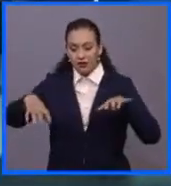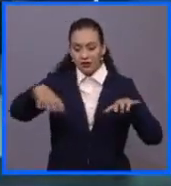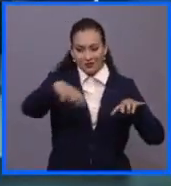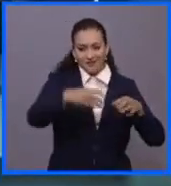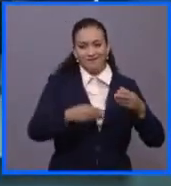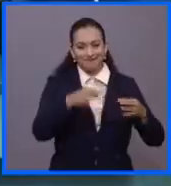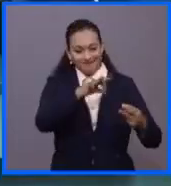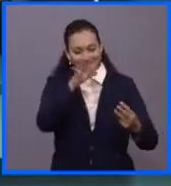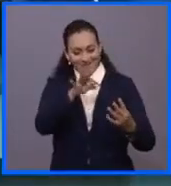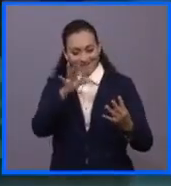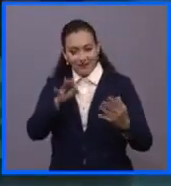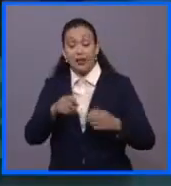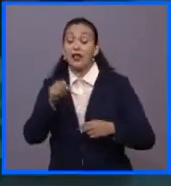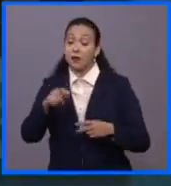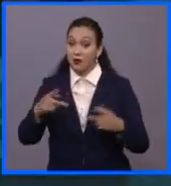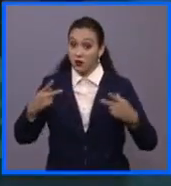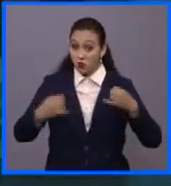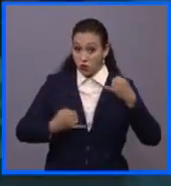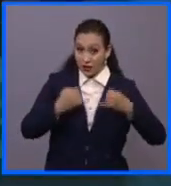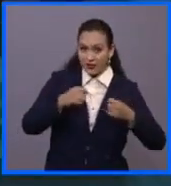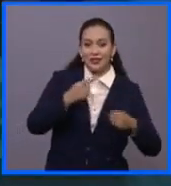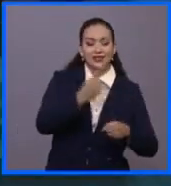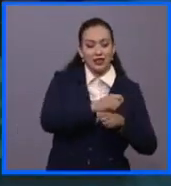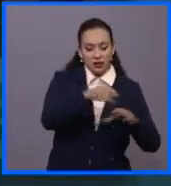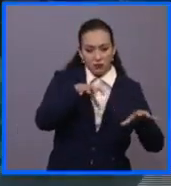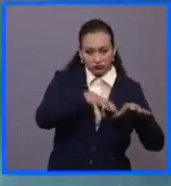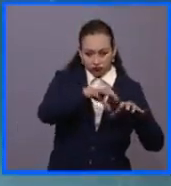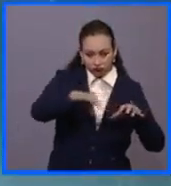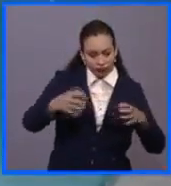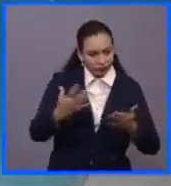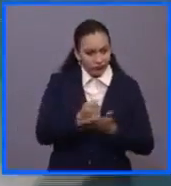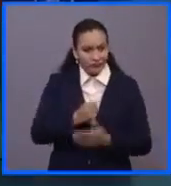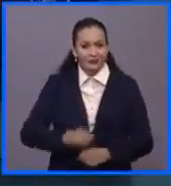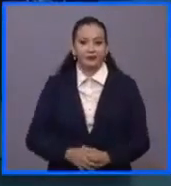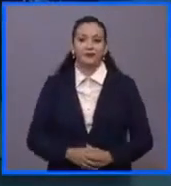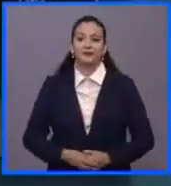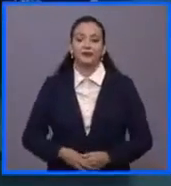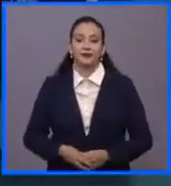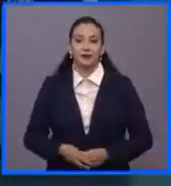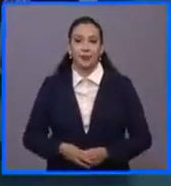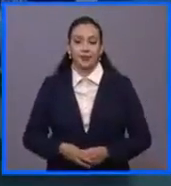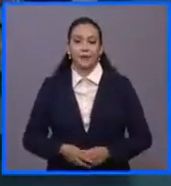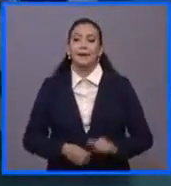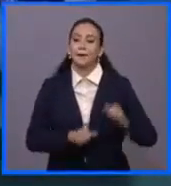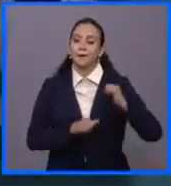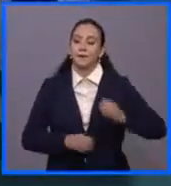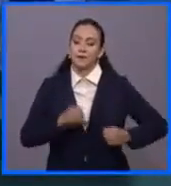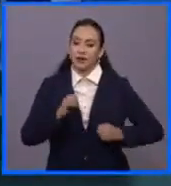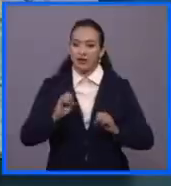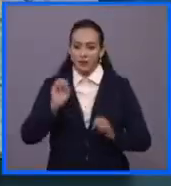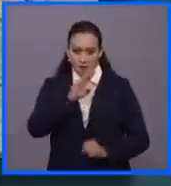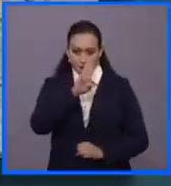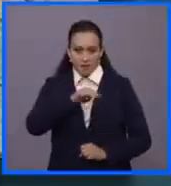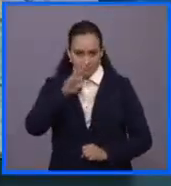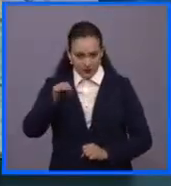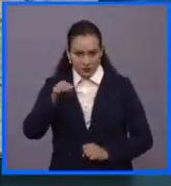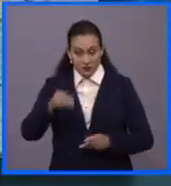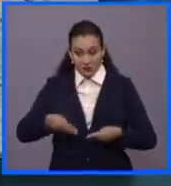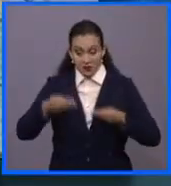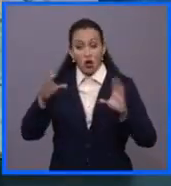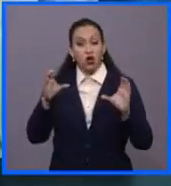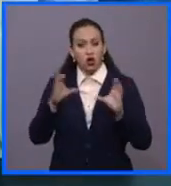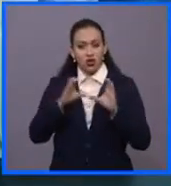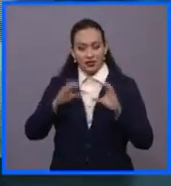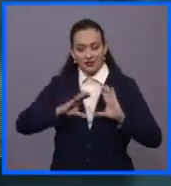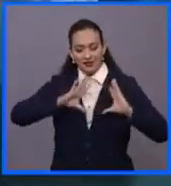distritales, así como las personas juzgadoras de primera instancia. El Poder Judicial de Michoacán entregó constancias